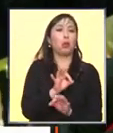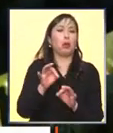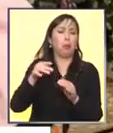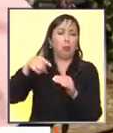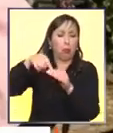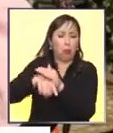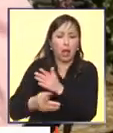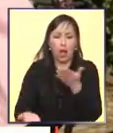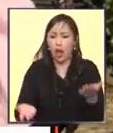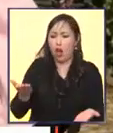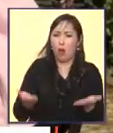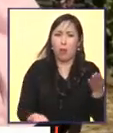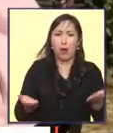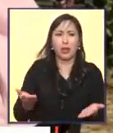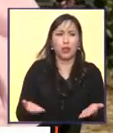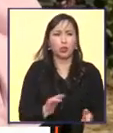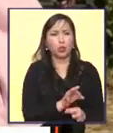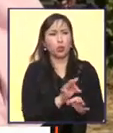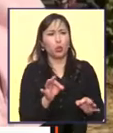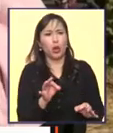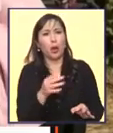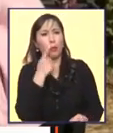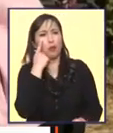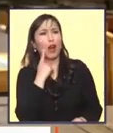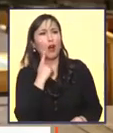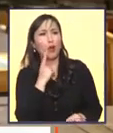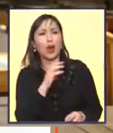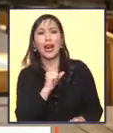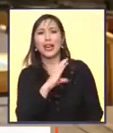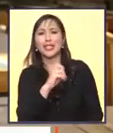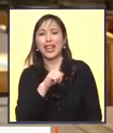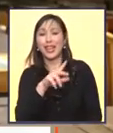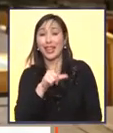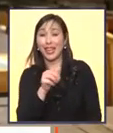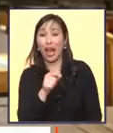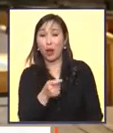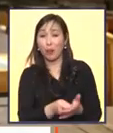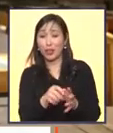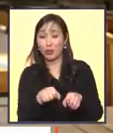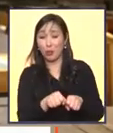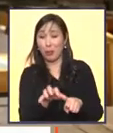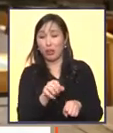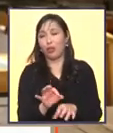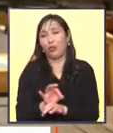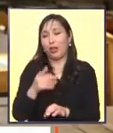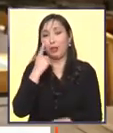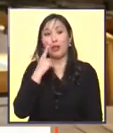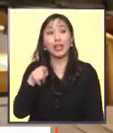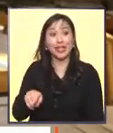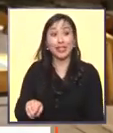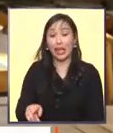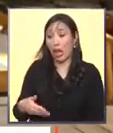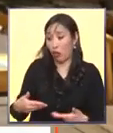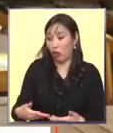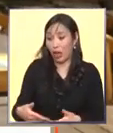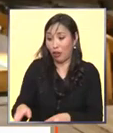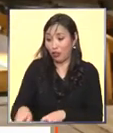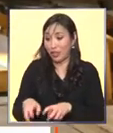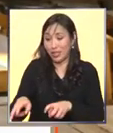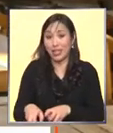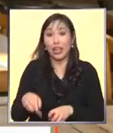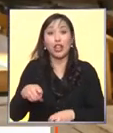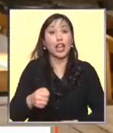compararla. ¿Nunca he probado una acelga supermercado? Siguiendo con la idea de estas hortalizas recién cosechadas y con los menús del día, hoy nos